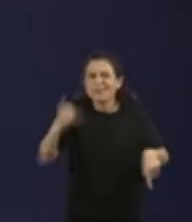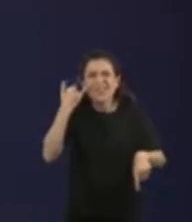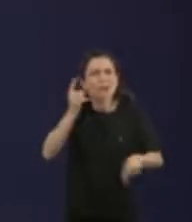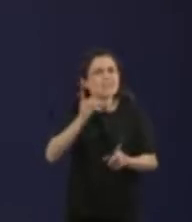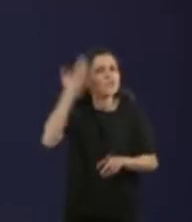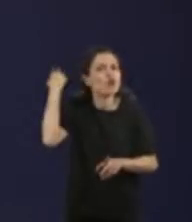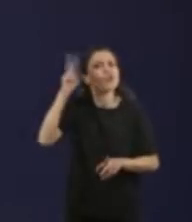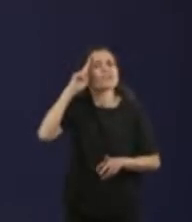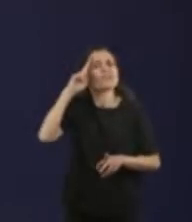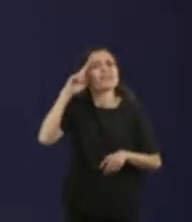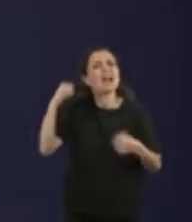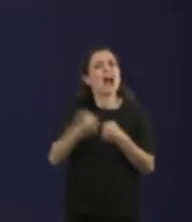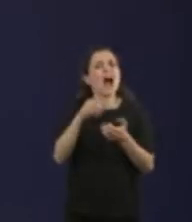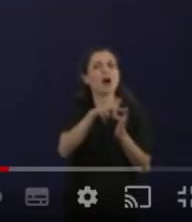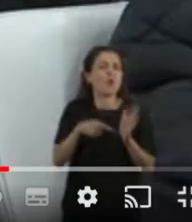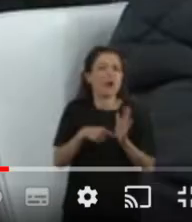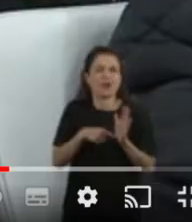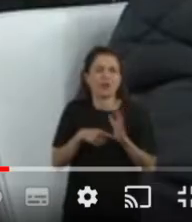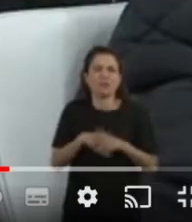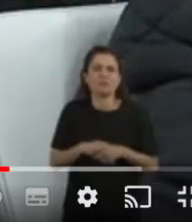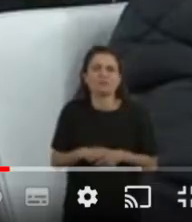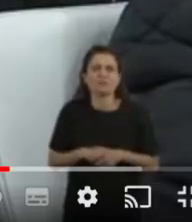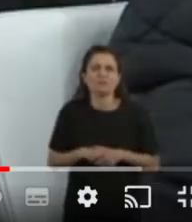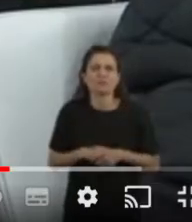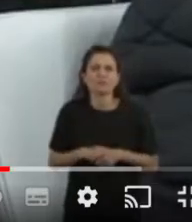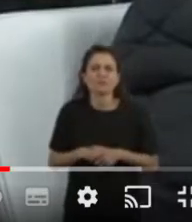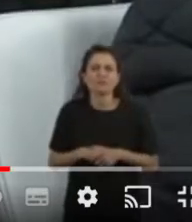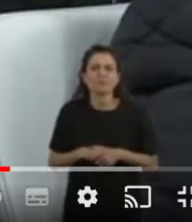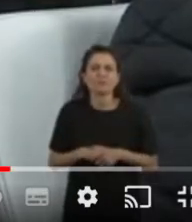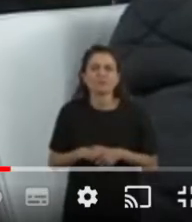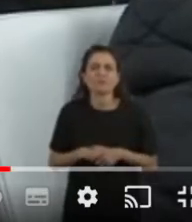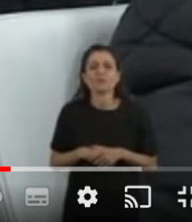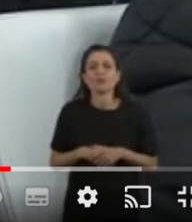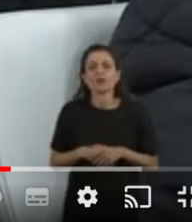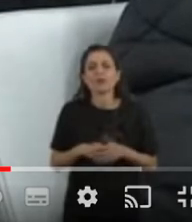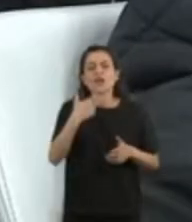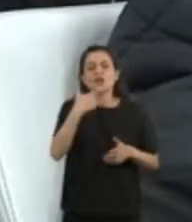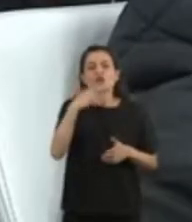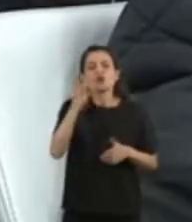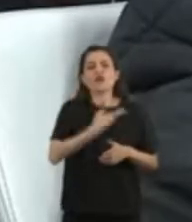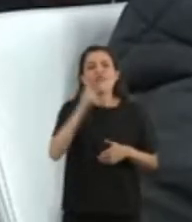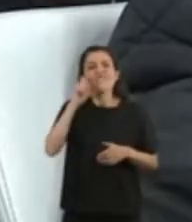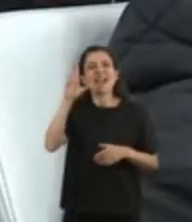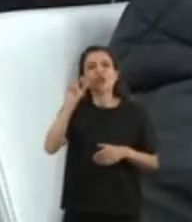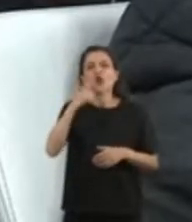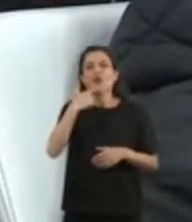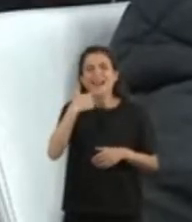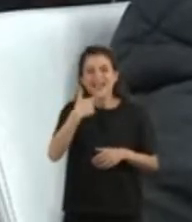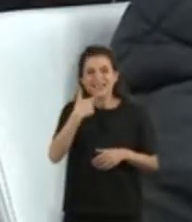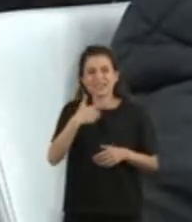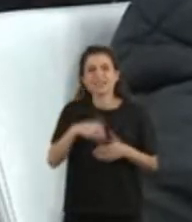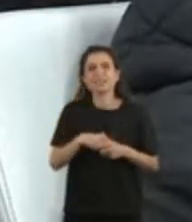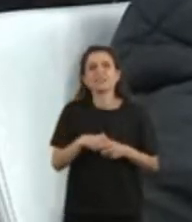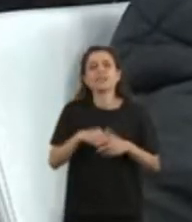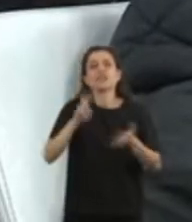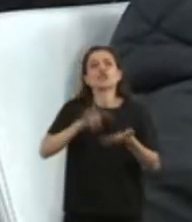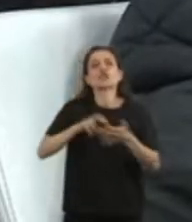ulado Sofía cómo andas qué tal Vocero cómo está muy bien eh Sofía rojas para noticias argentinas quería pedirle una